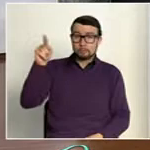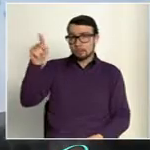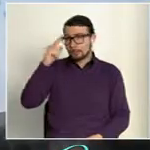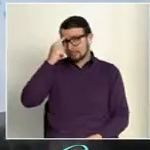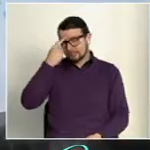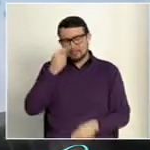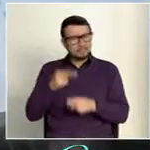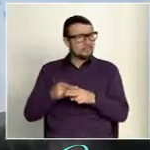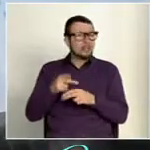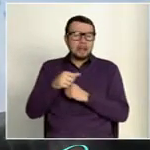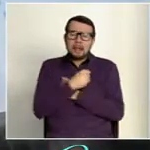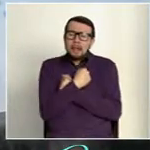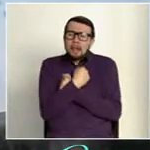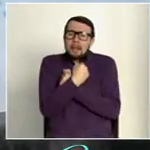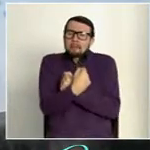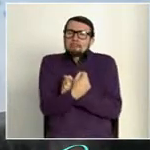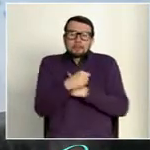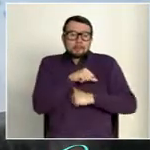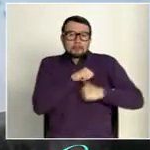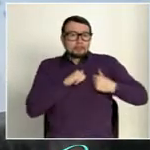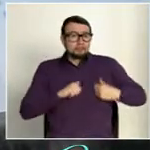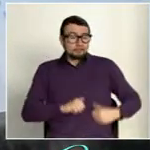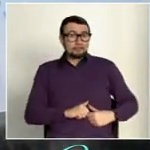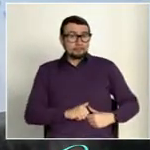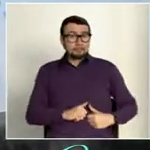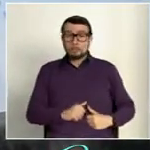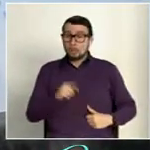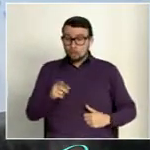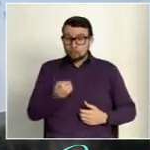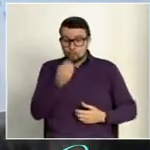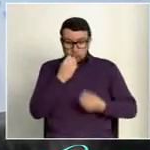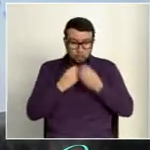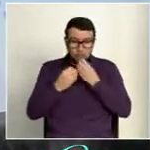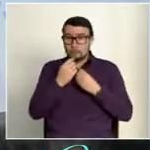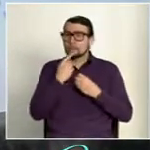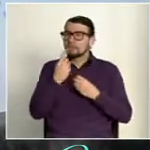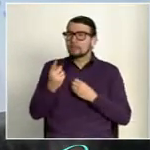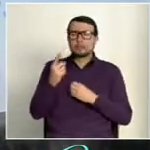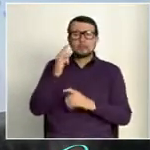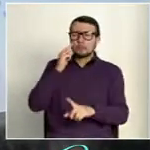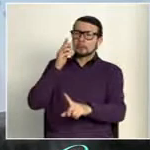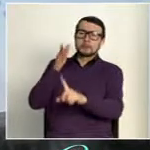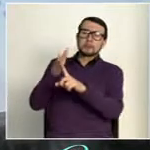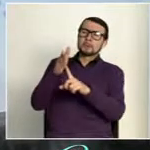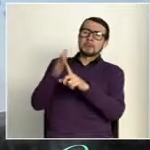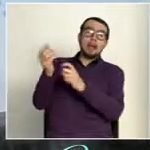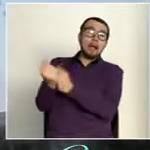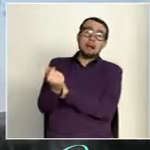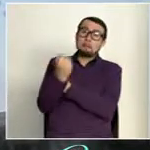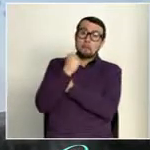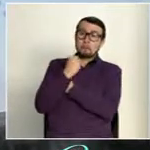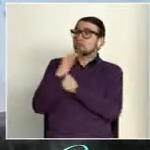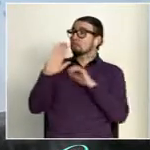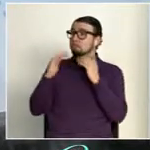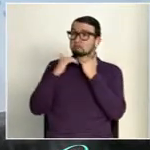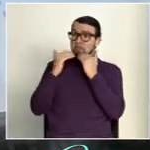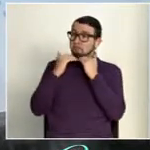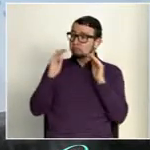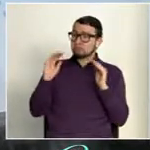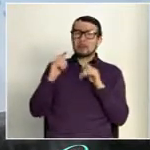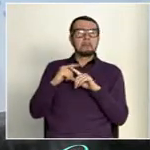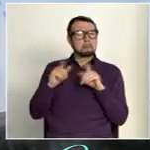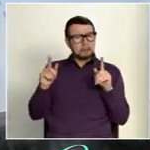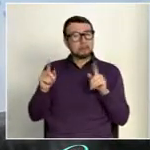La persona que consume cardamomo dicen que atrae el amor de su vida, pero habrá que verlo, ¿no? Pero cardamomo